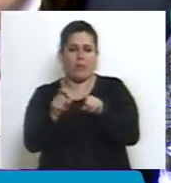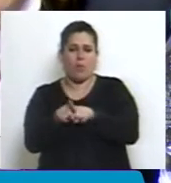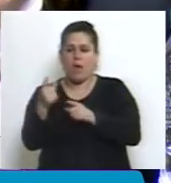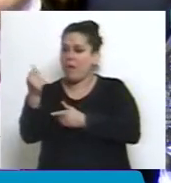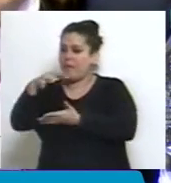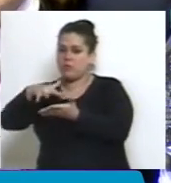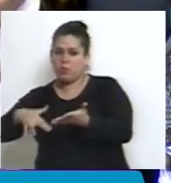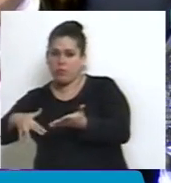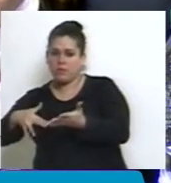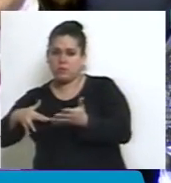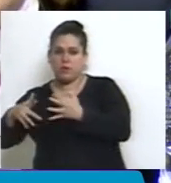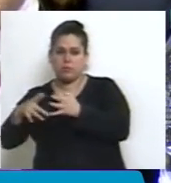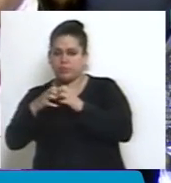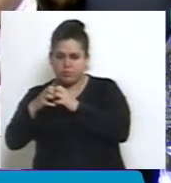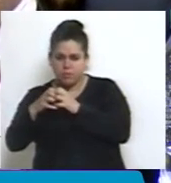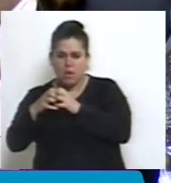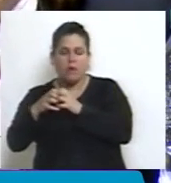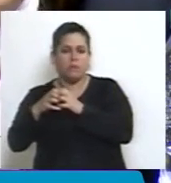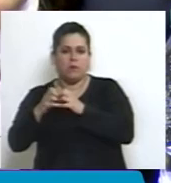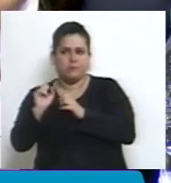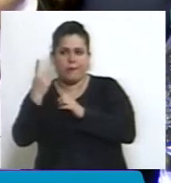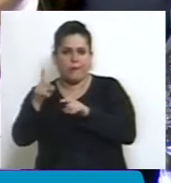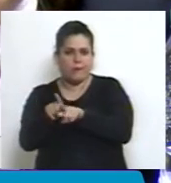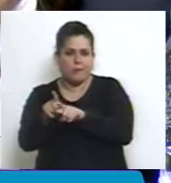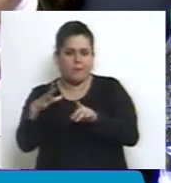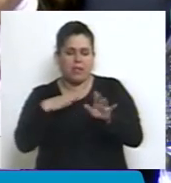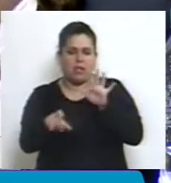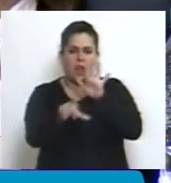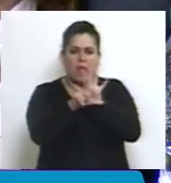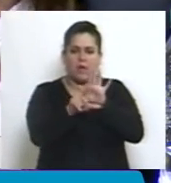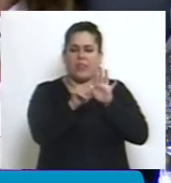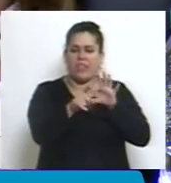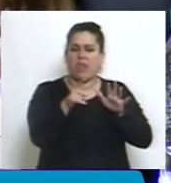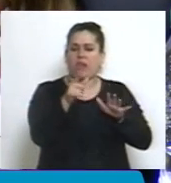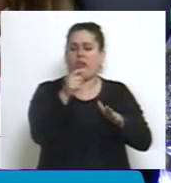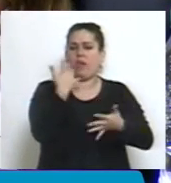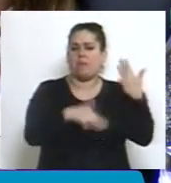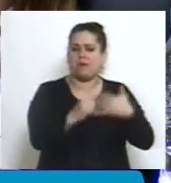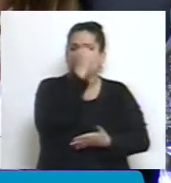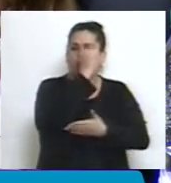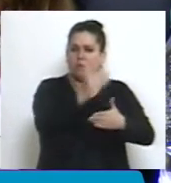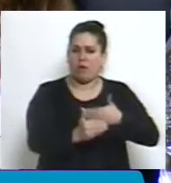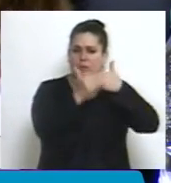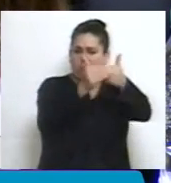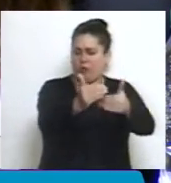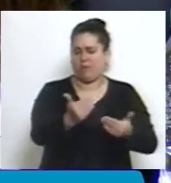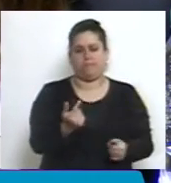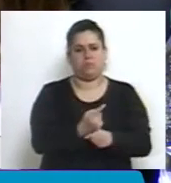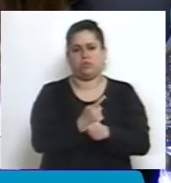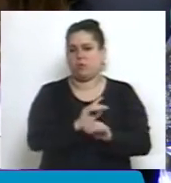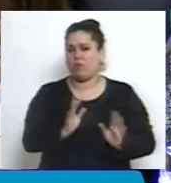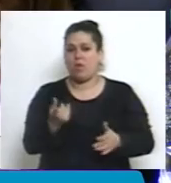si no lo es en el marco de la ley de la prórroga de emergencia económica. No podrían haber hecho